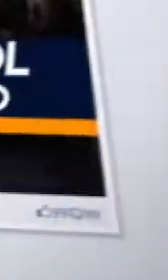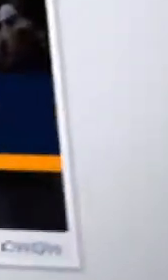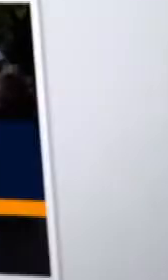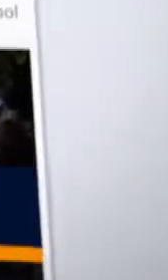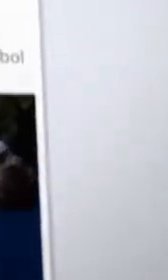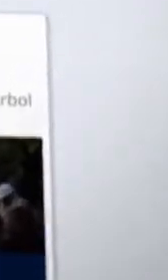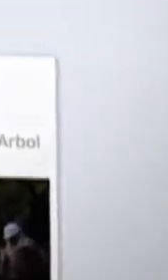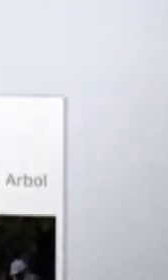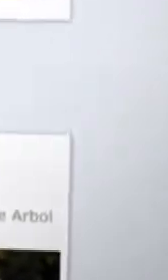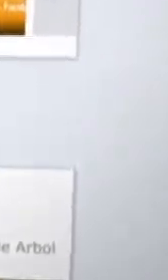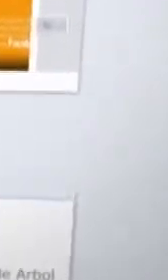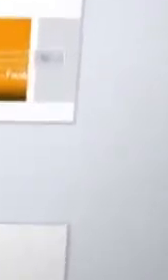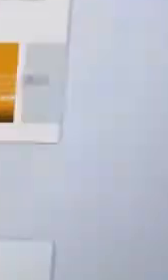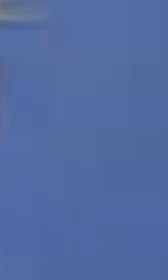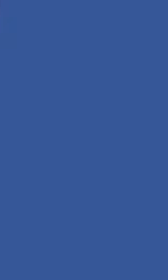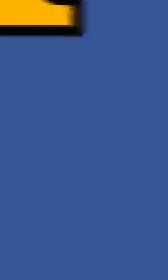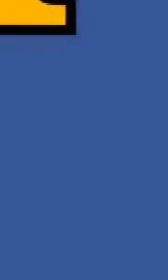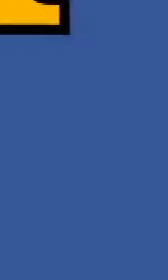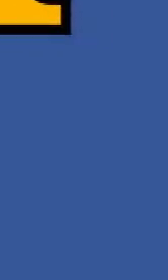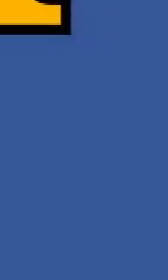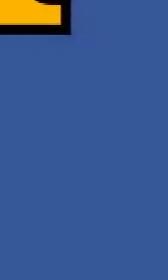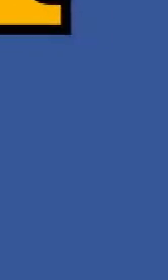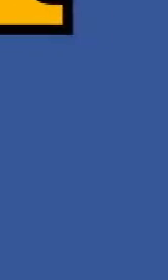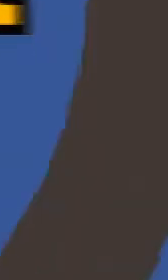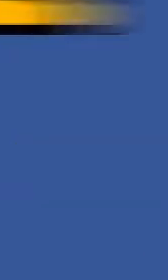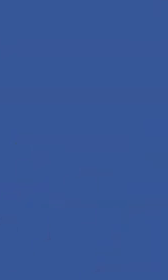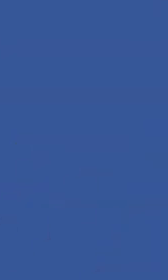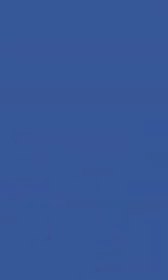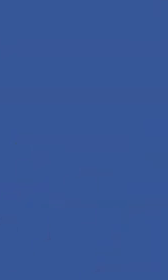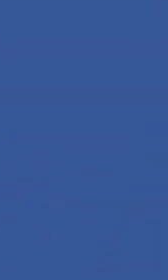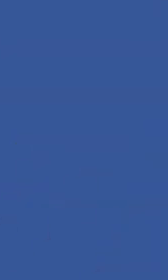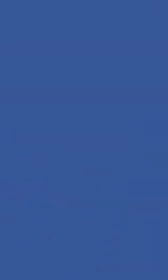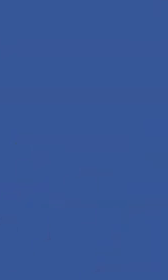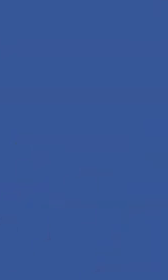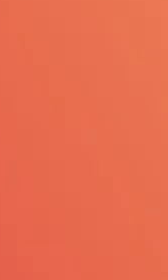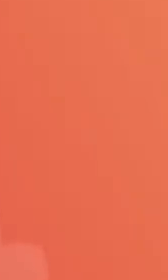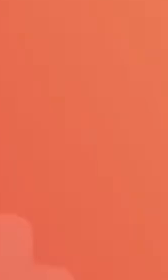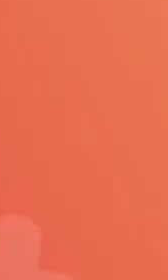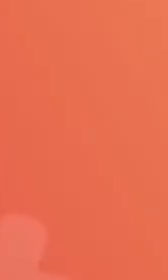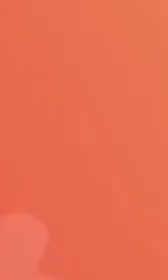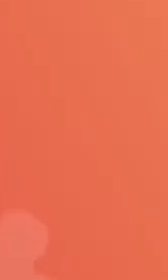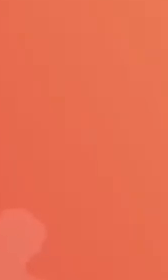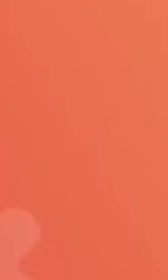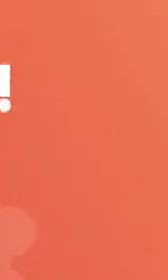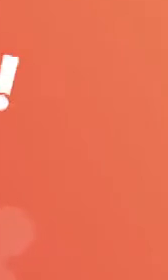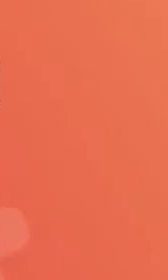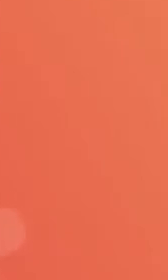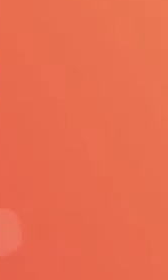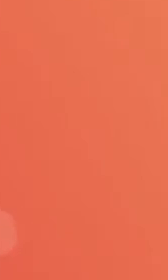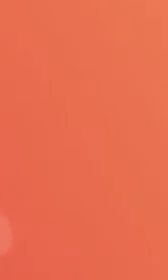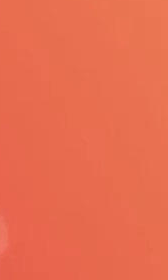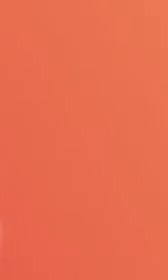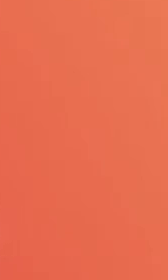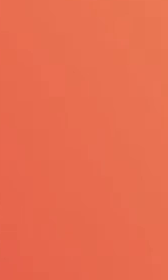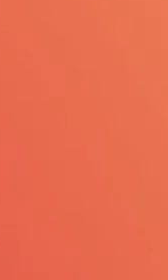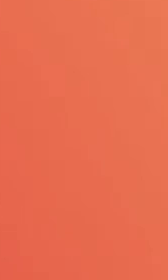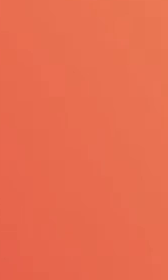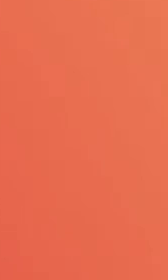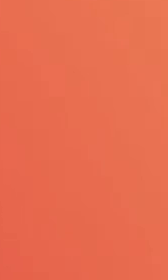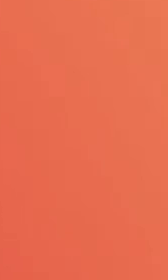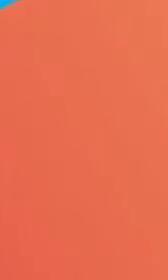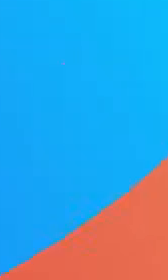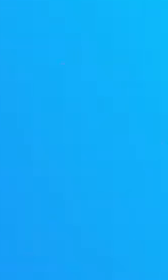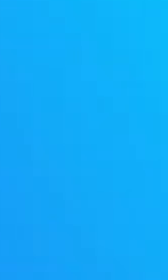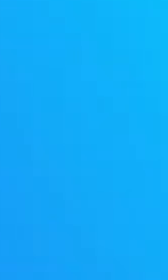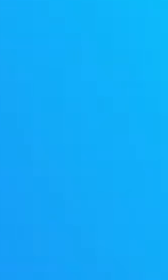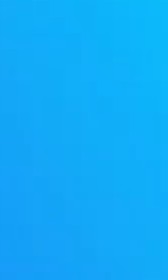que tengamos algo que contarle. Enlace Televisión, más cerca de ti. Enlace Televisión ahora tiene WhatsApp. Tú puedes ser